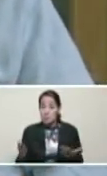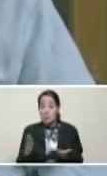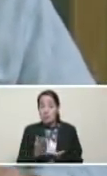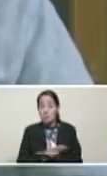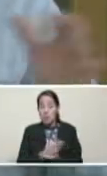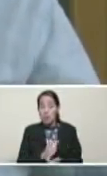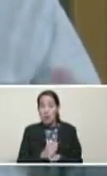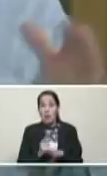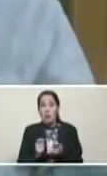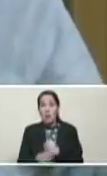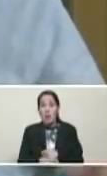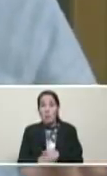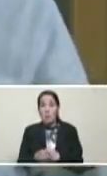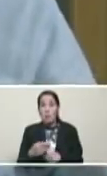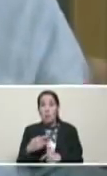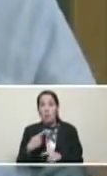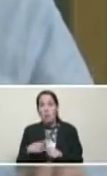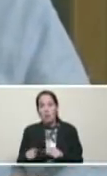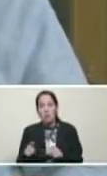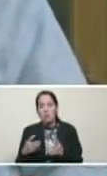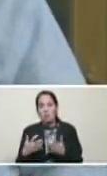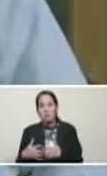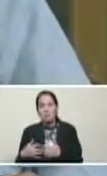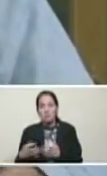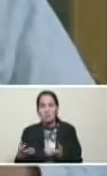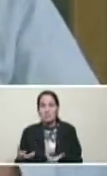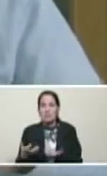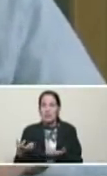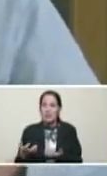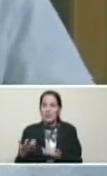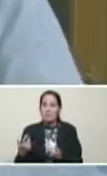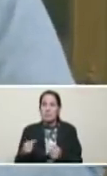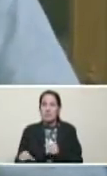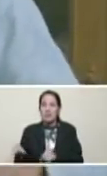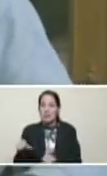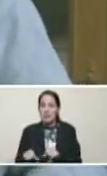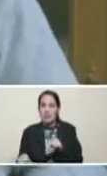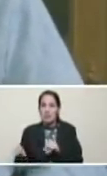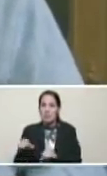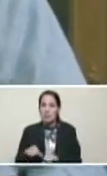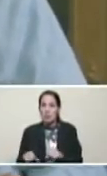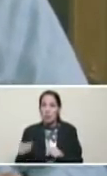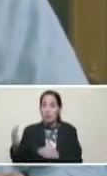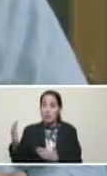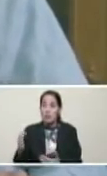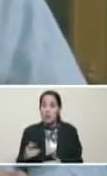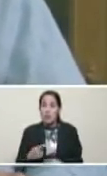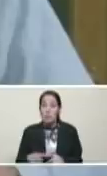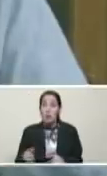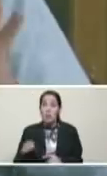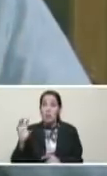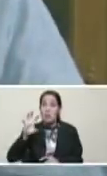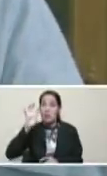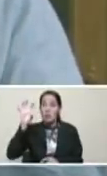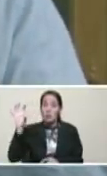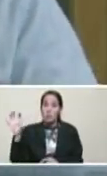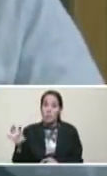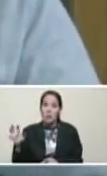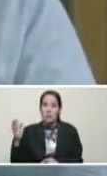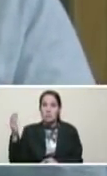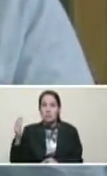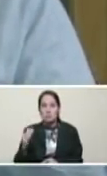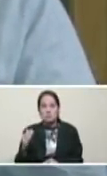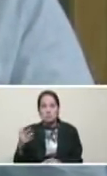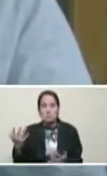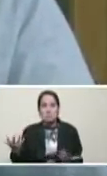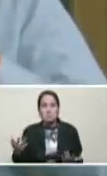manera progresiva a los agroquímicos a los macro fertilizantes que históricamente traíamos desde fuera hoy para tener para que usted tenga